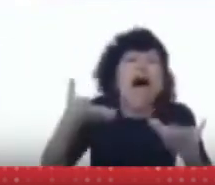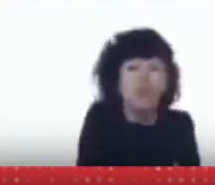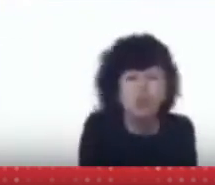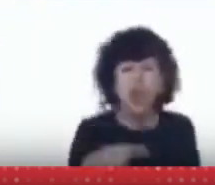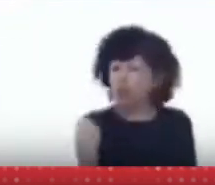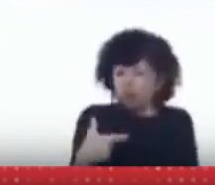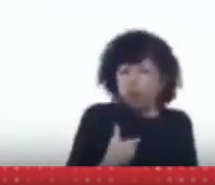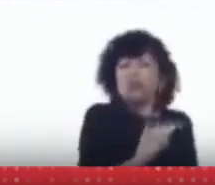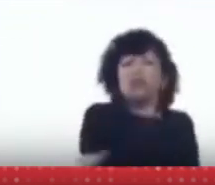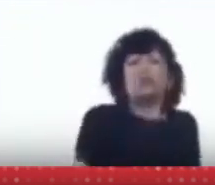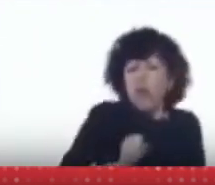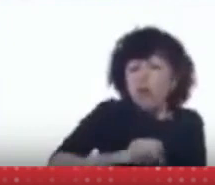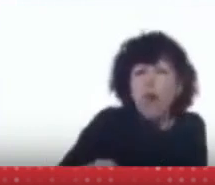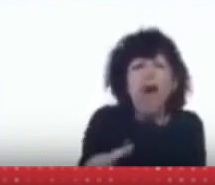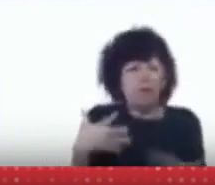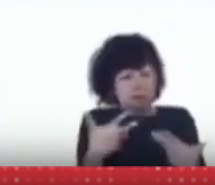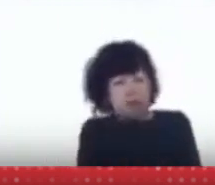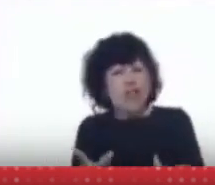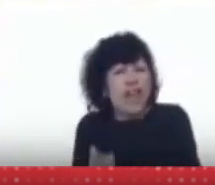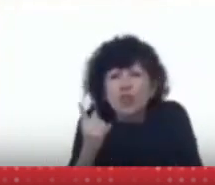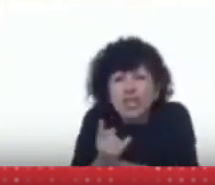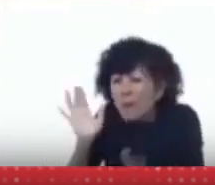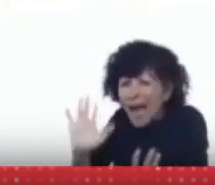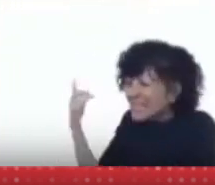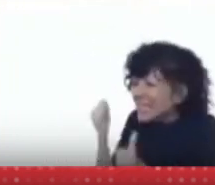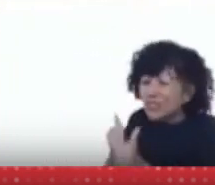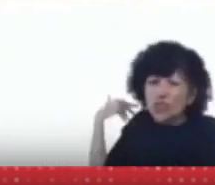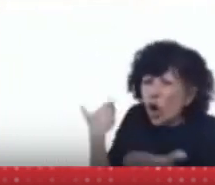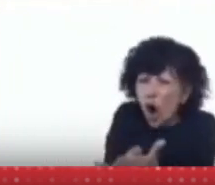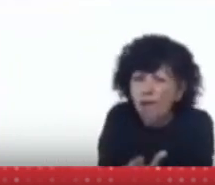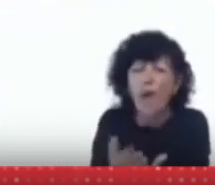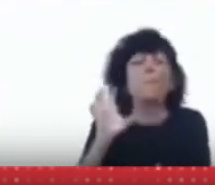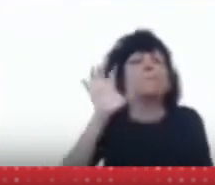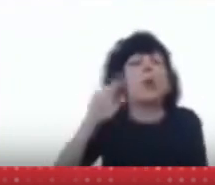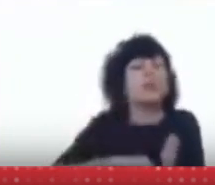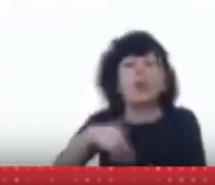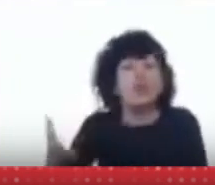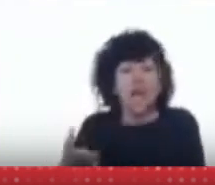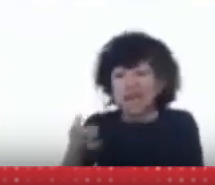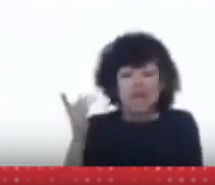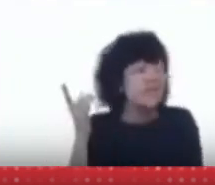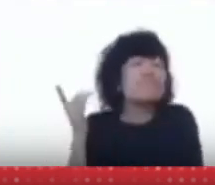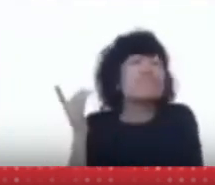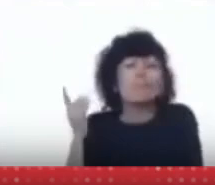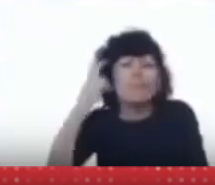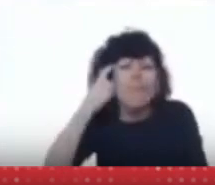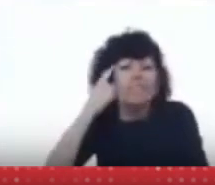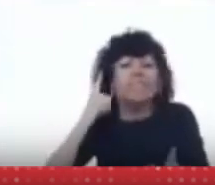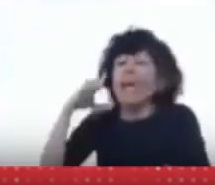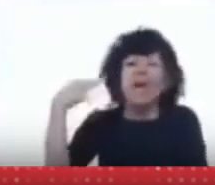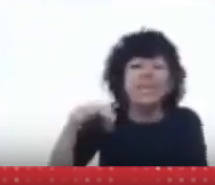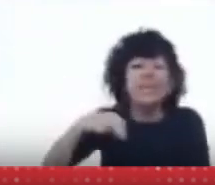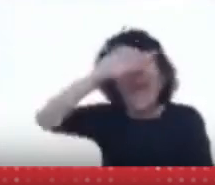pueblo solidario, siempre lo fuimos. La provincia de Buenos Aires sigue creyendo en más